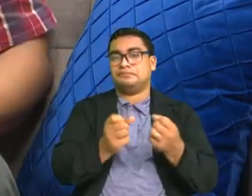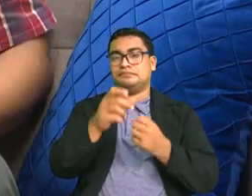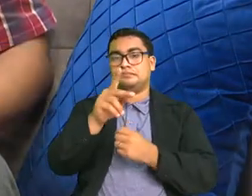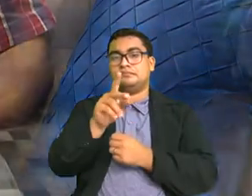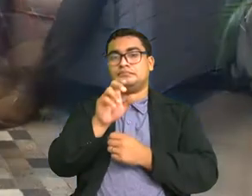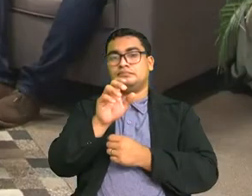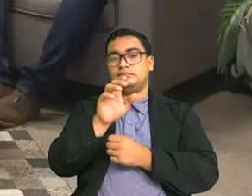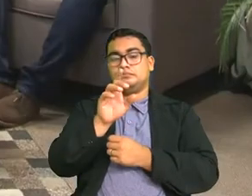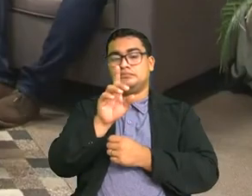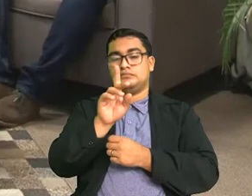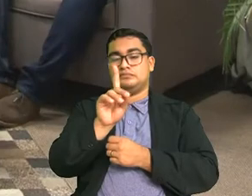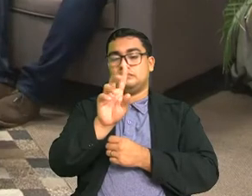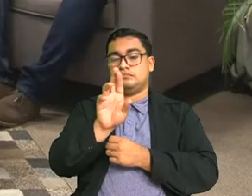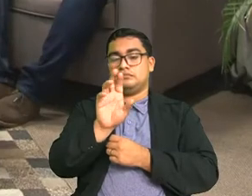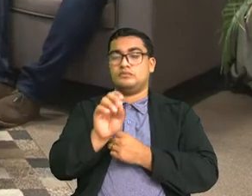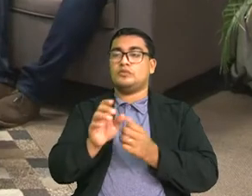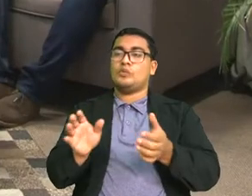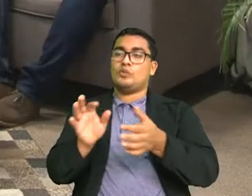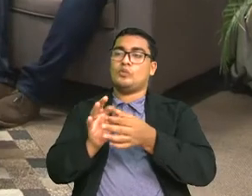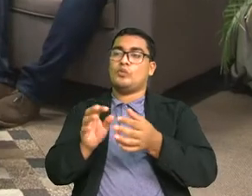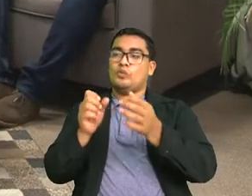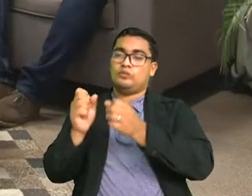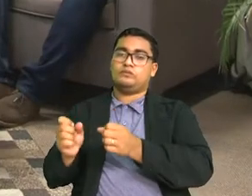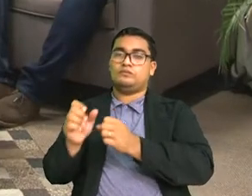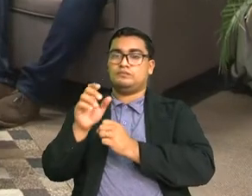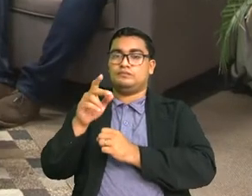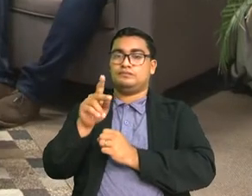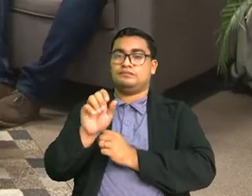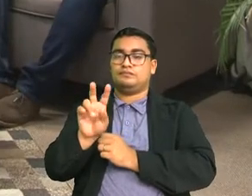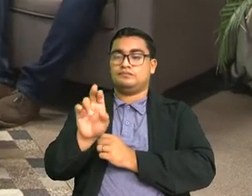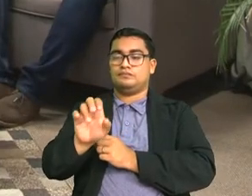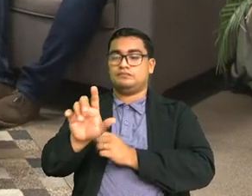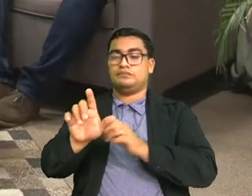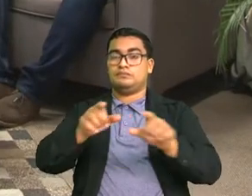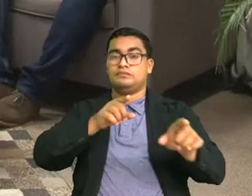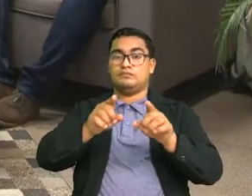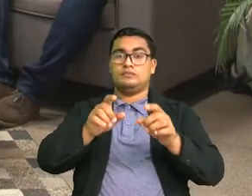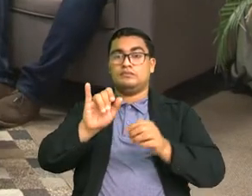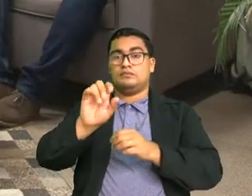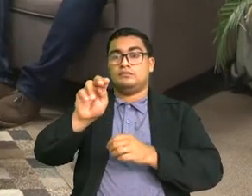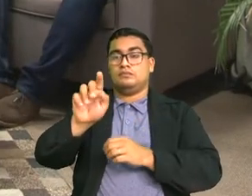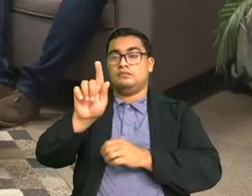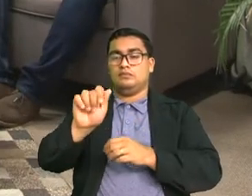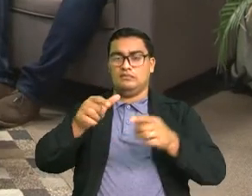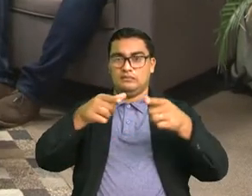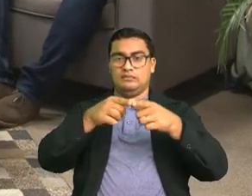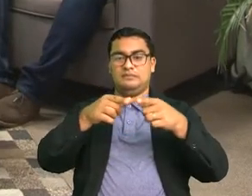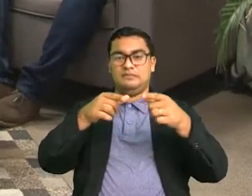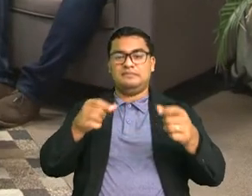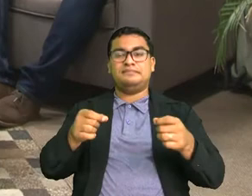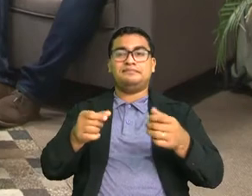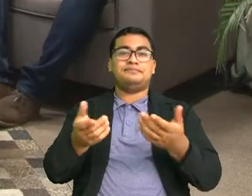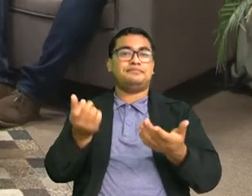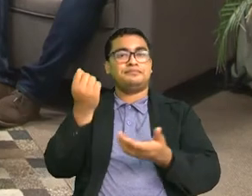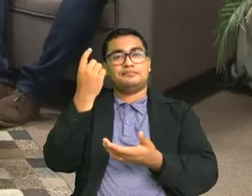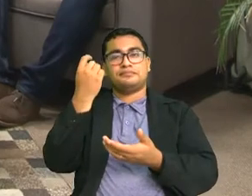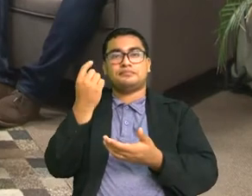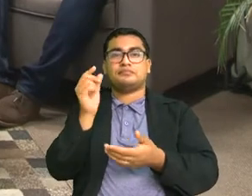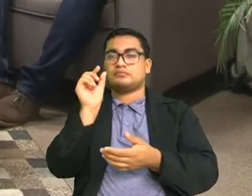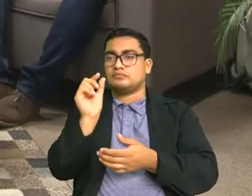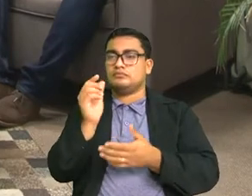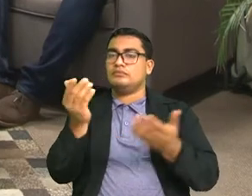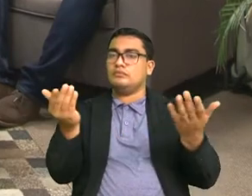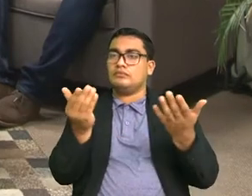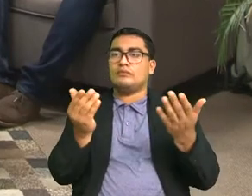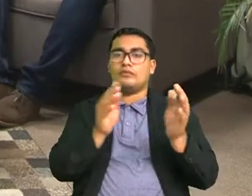transferencia de tecnología del inta y junto a él el compañero pavel carpio delegado del inta managua compañero papel entender un poquito esas dinámicas de articulación con la